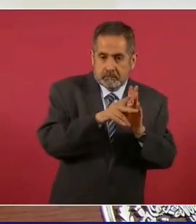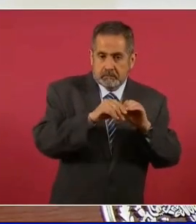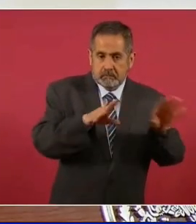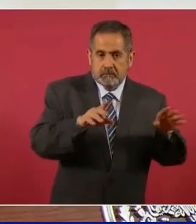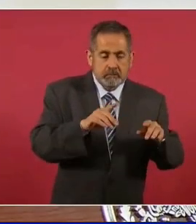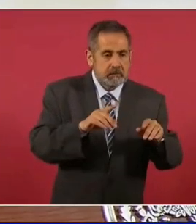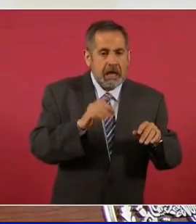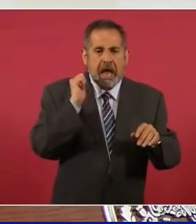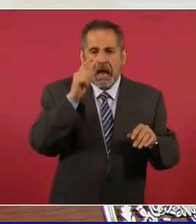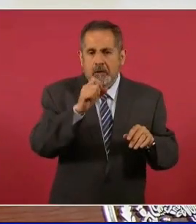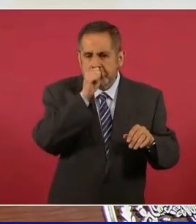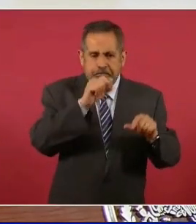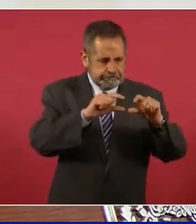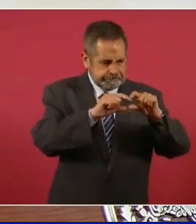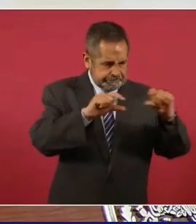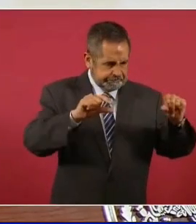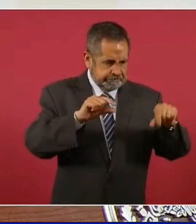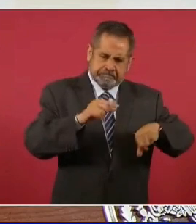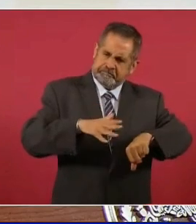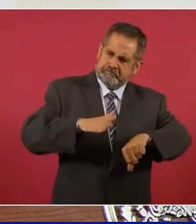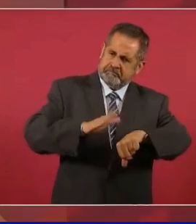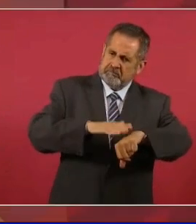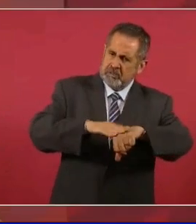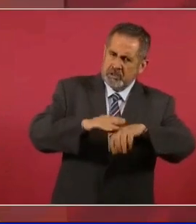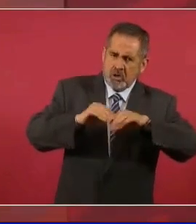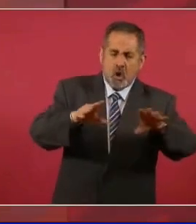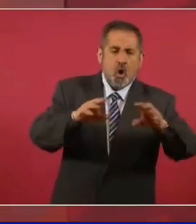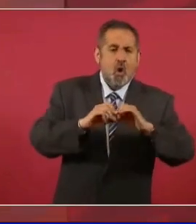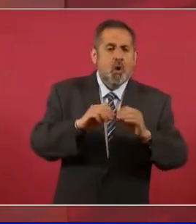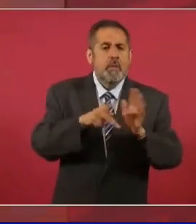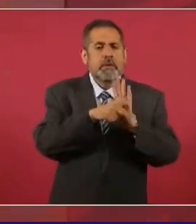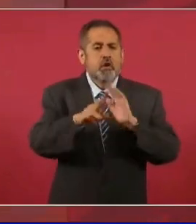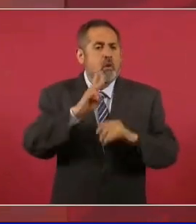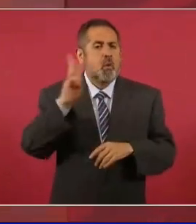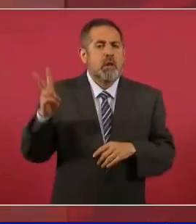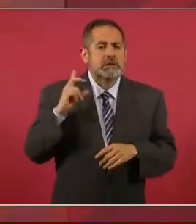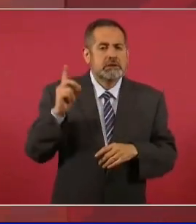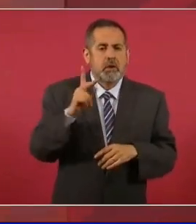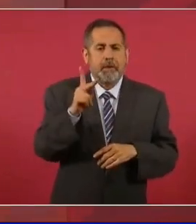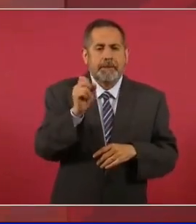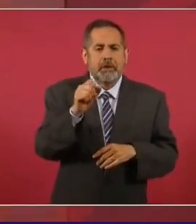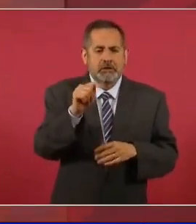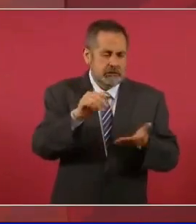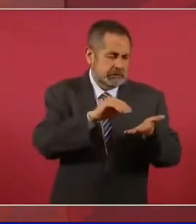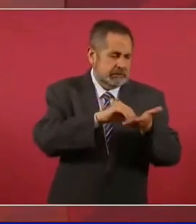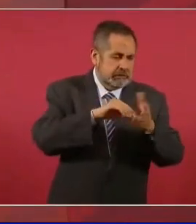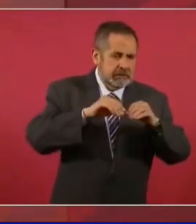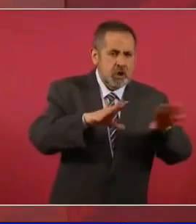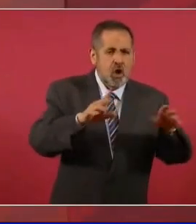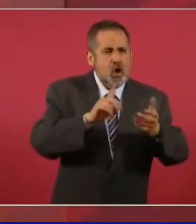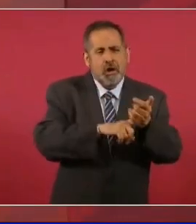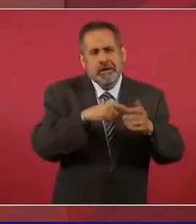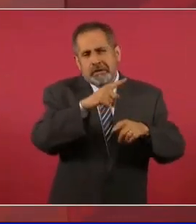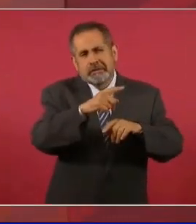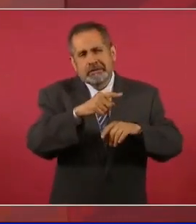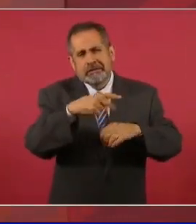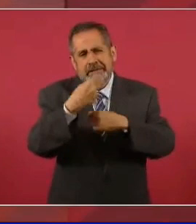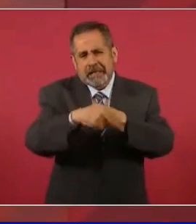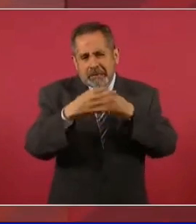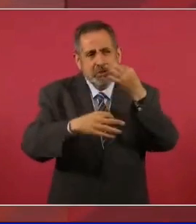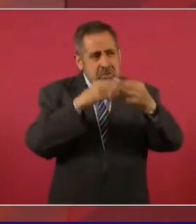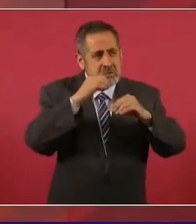cintillo ni en el Washington post ni en ninguna de las cadenas de televisión